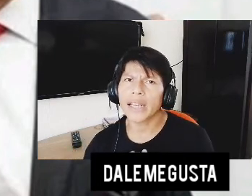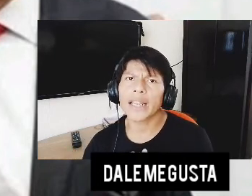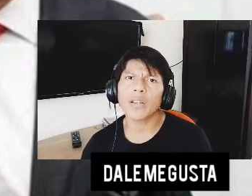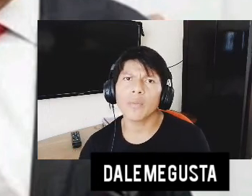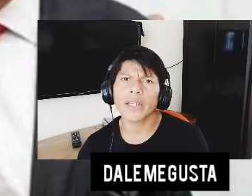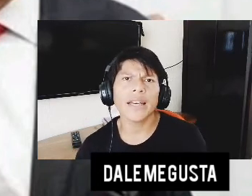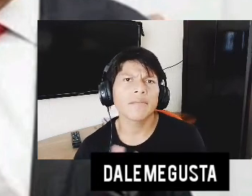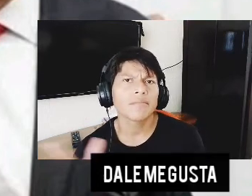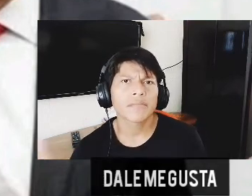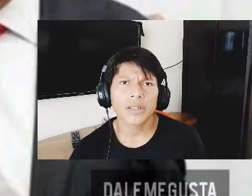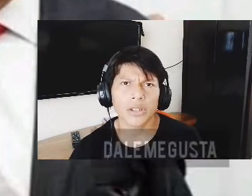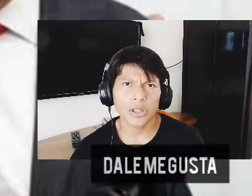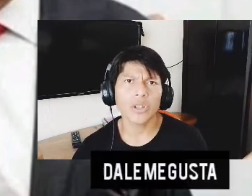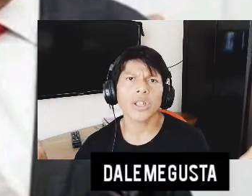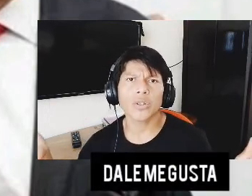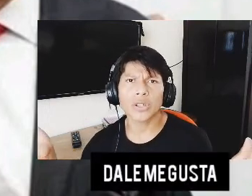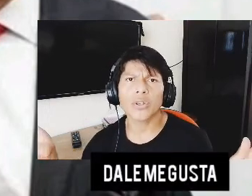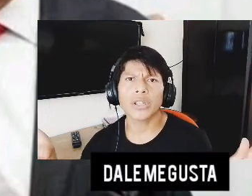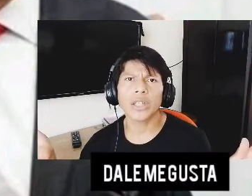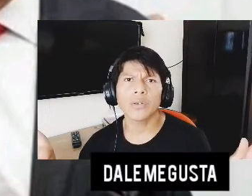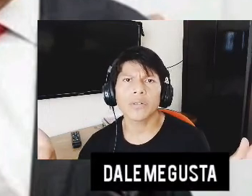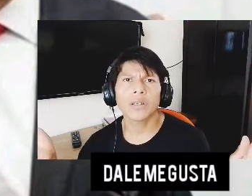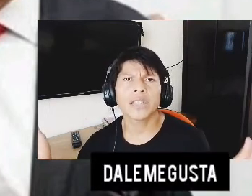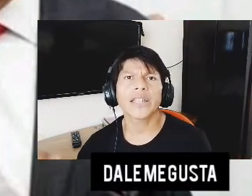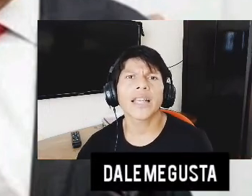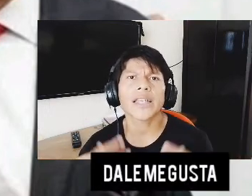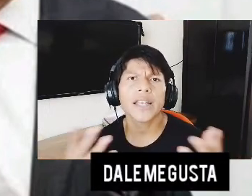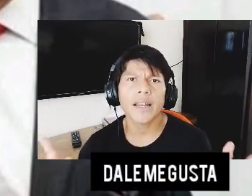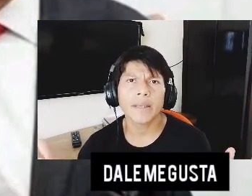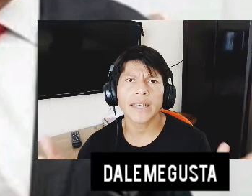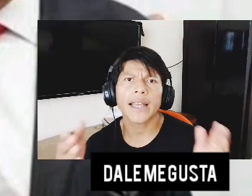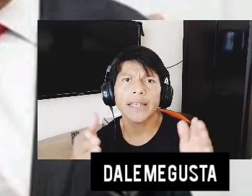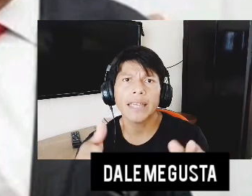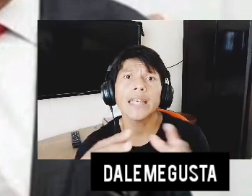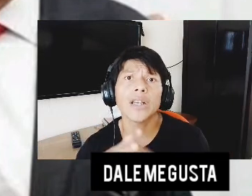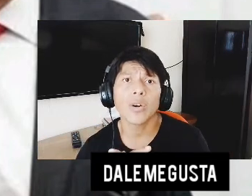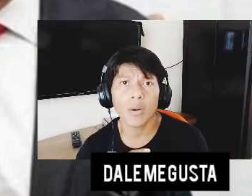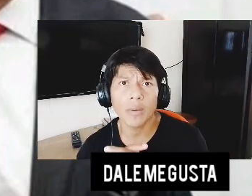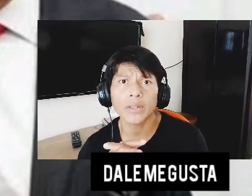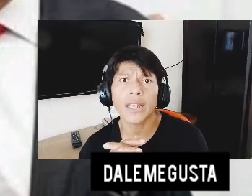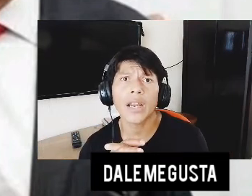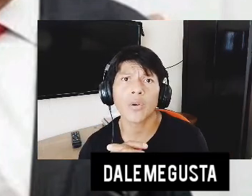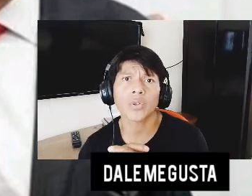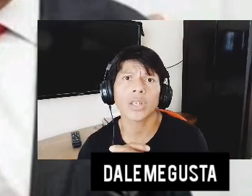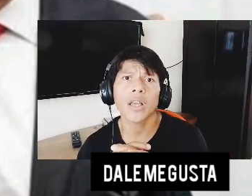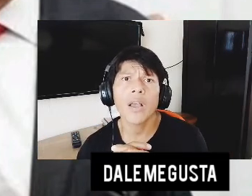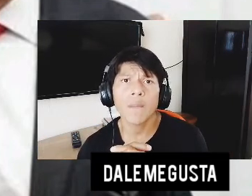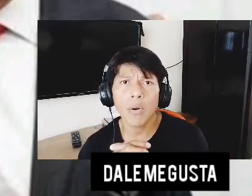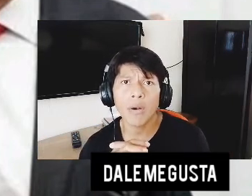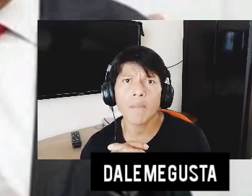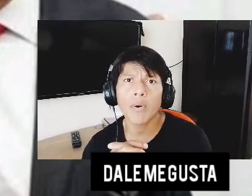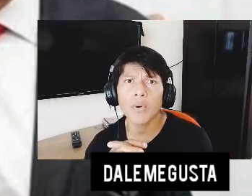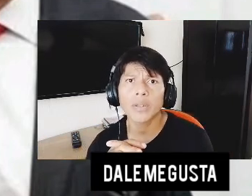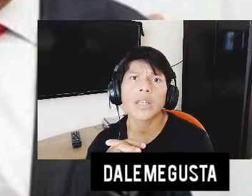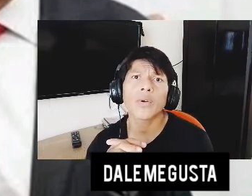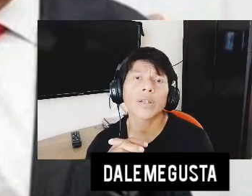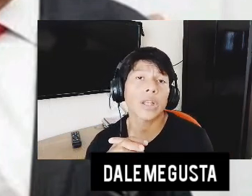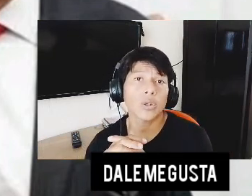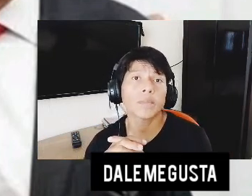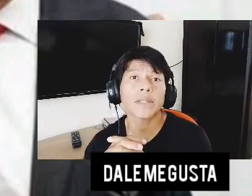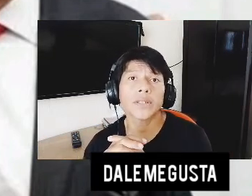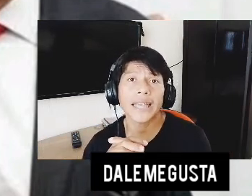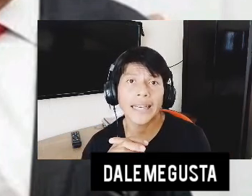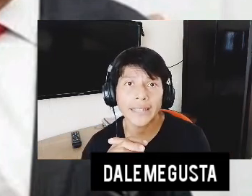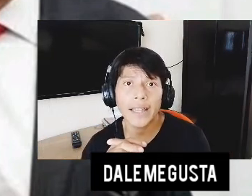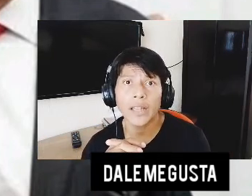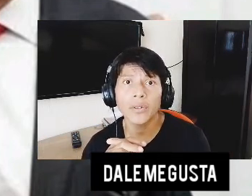Monreal, porque Ricardo Monreal, yo se los estoy diciendo, se tiene que quitar la máscara. Y aquí lo vamos a dar a conocer poco a poco de